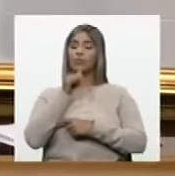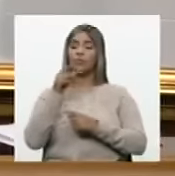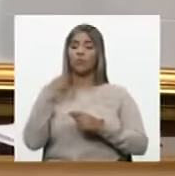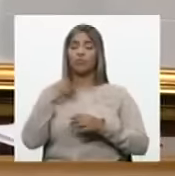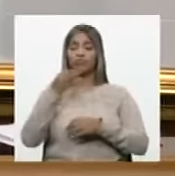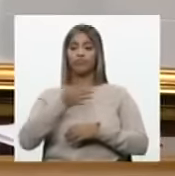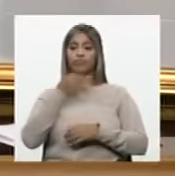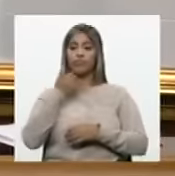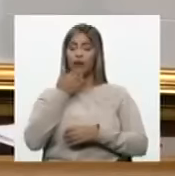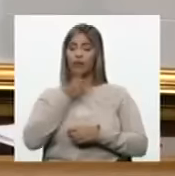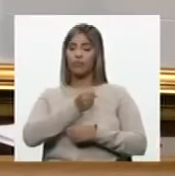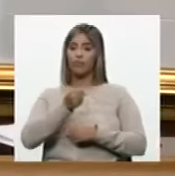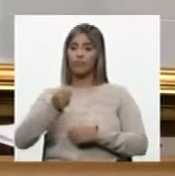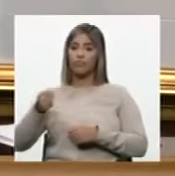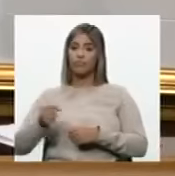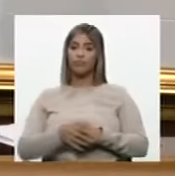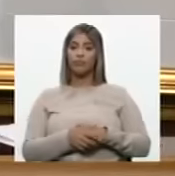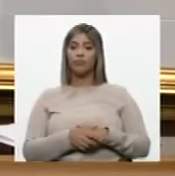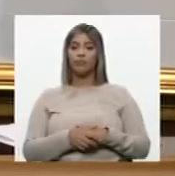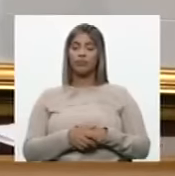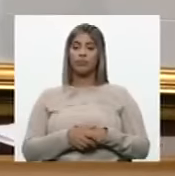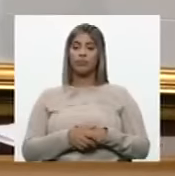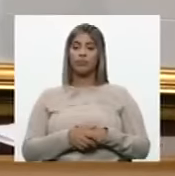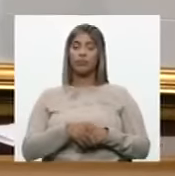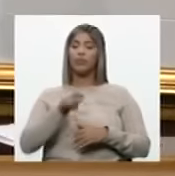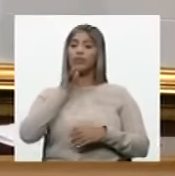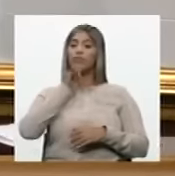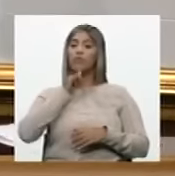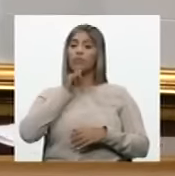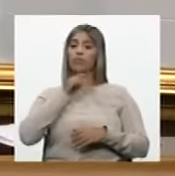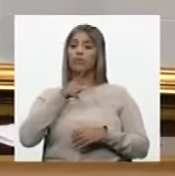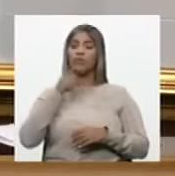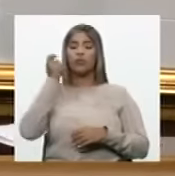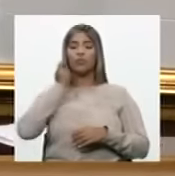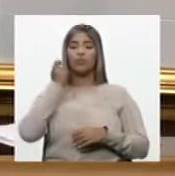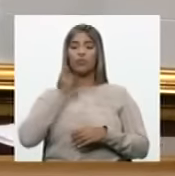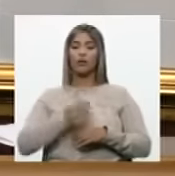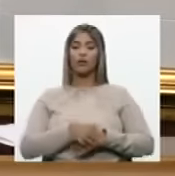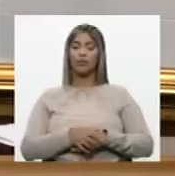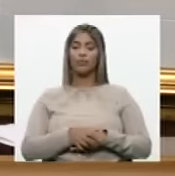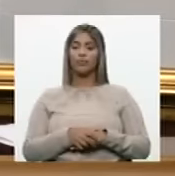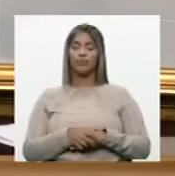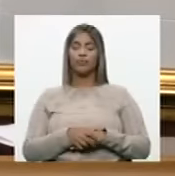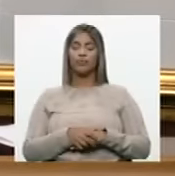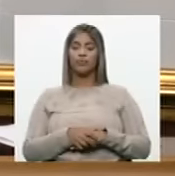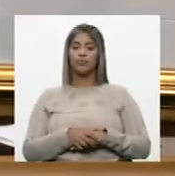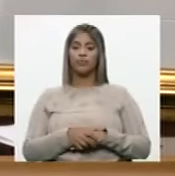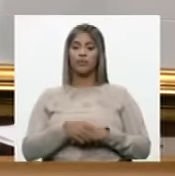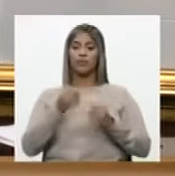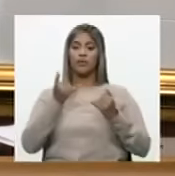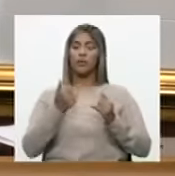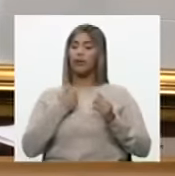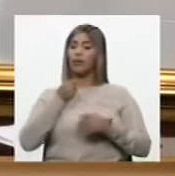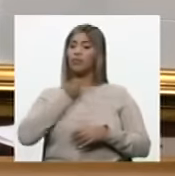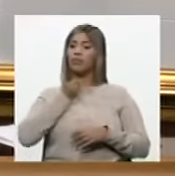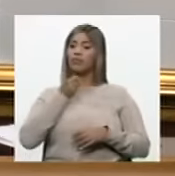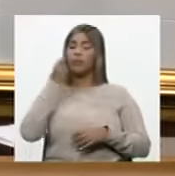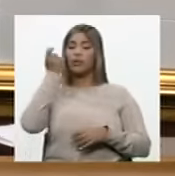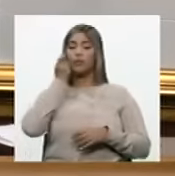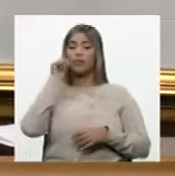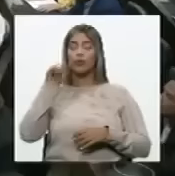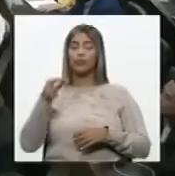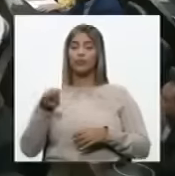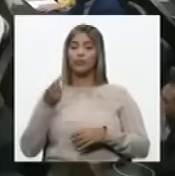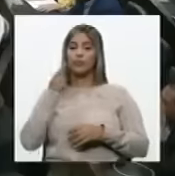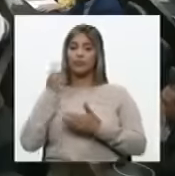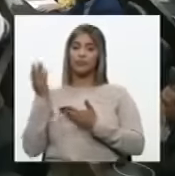palabra, puntos de información de las diputadas y los diputados. Dejo el derecho de palabra al diputado José Gregorio